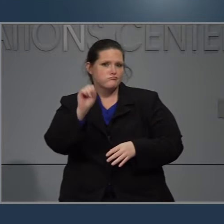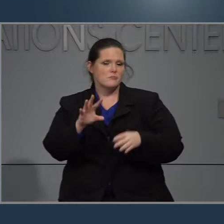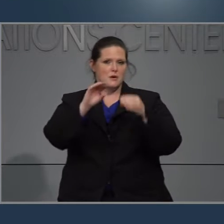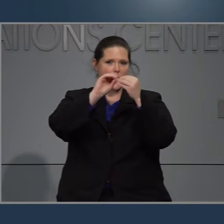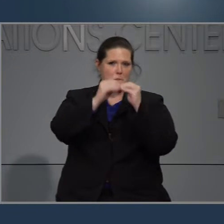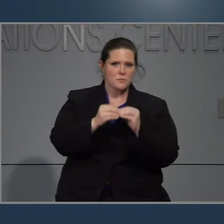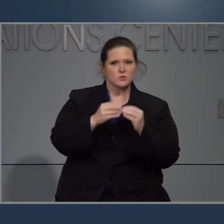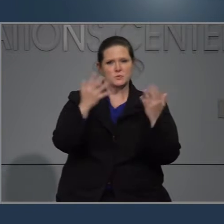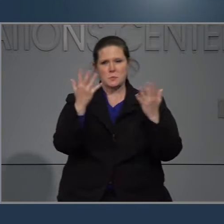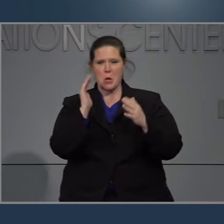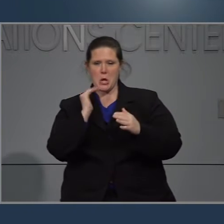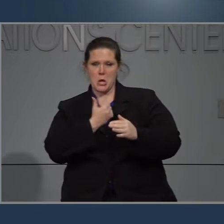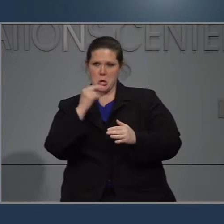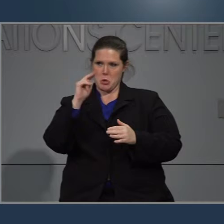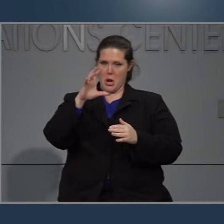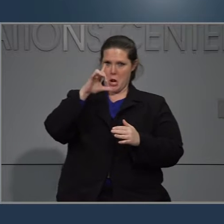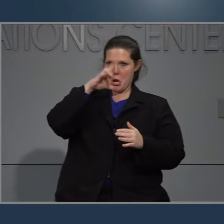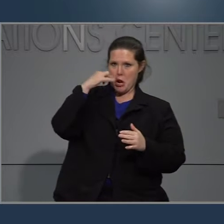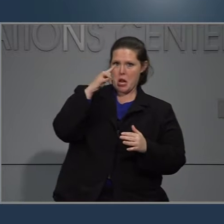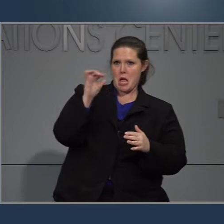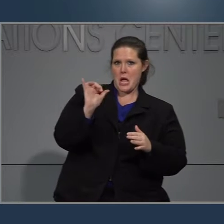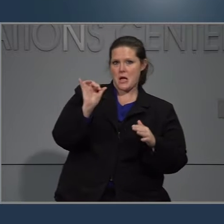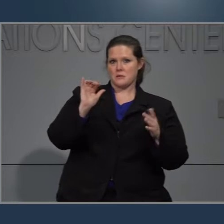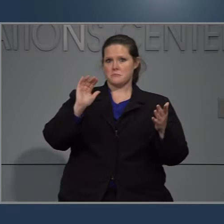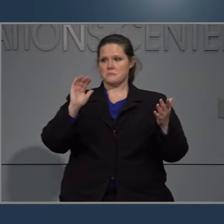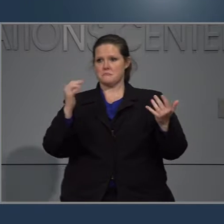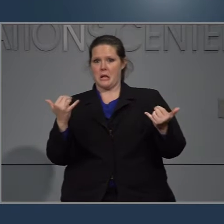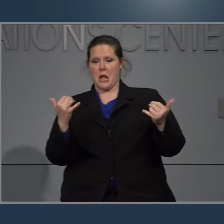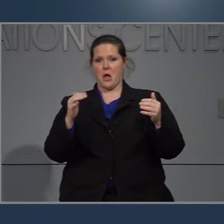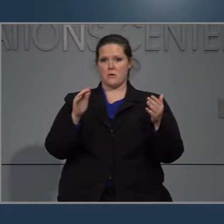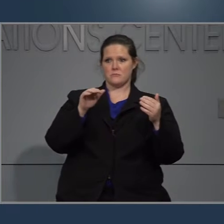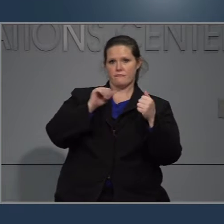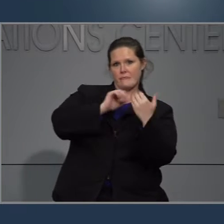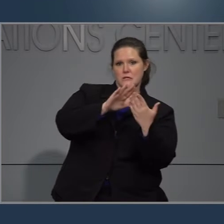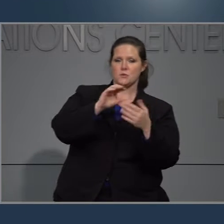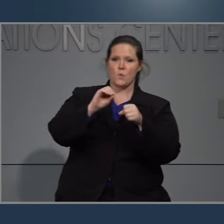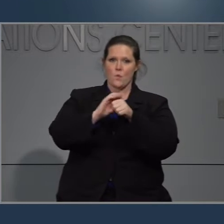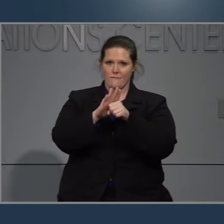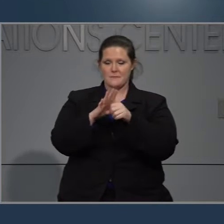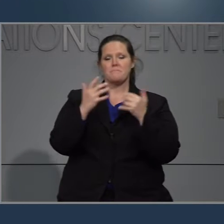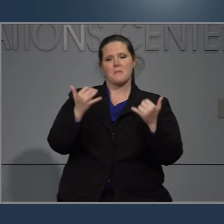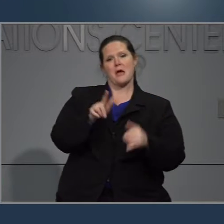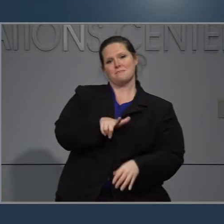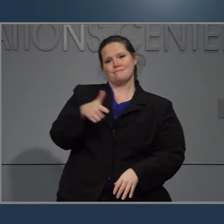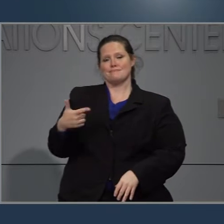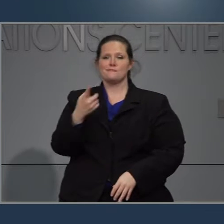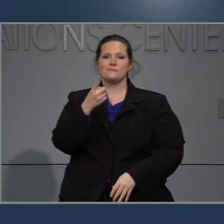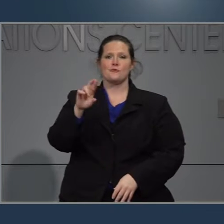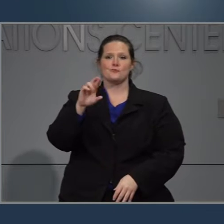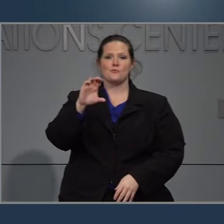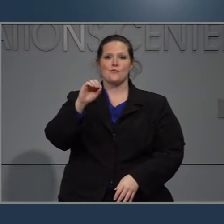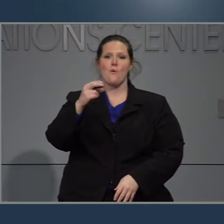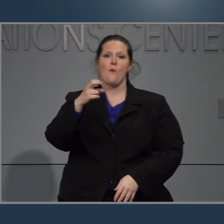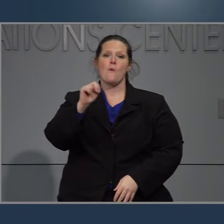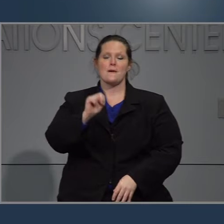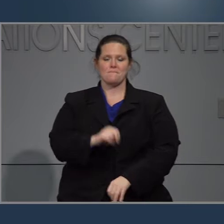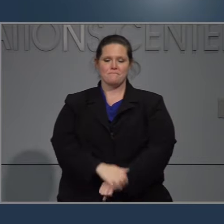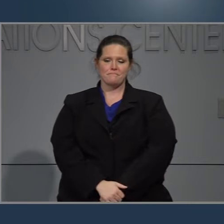y tendencias para decirnos en dónde nos encontramos en esta batalla. Le cedo la palabra ahora.